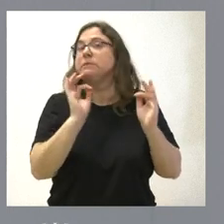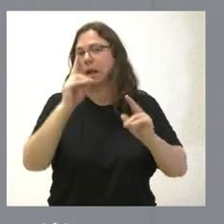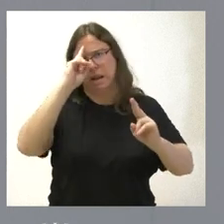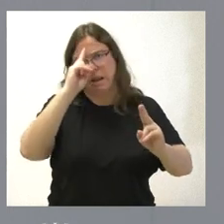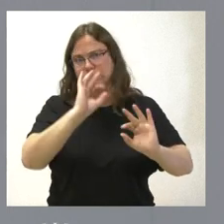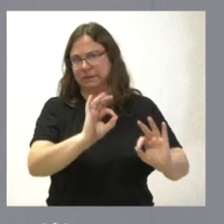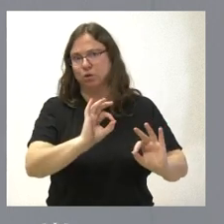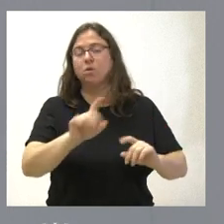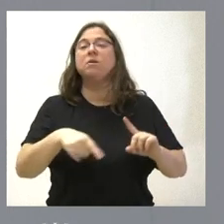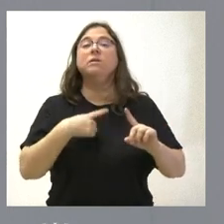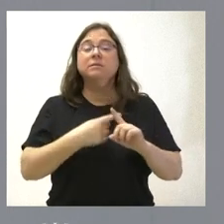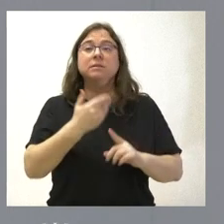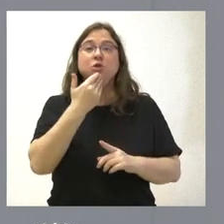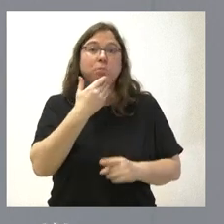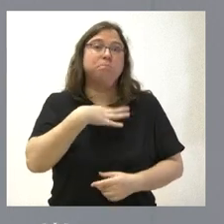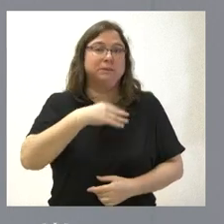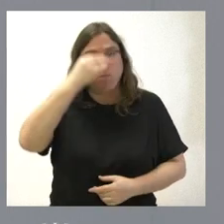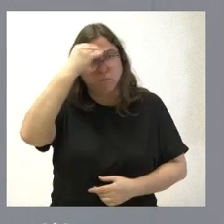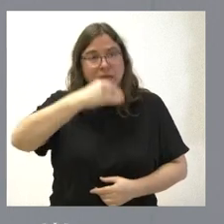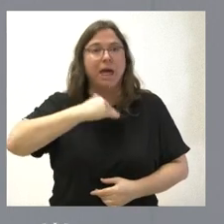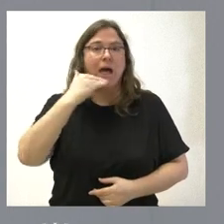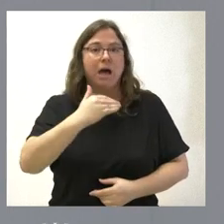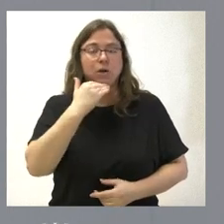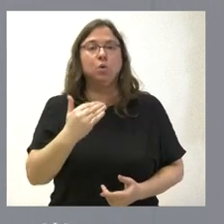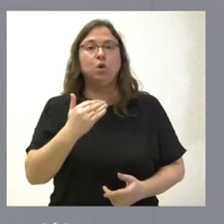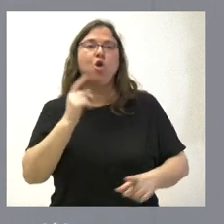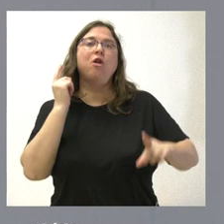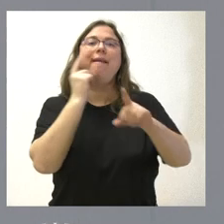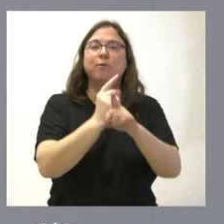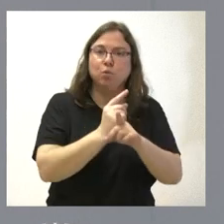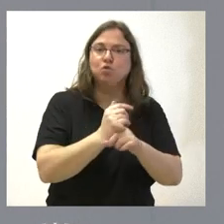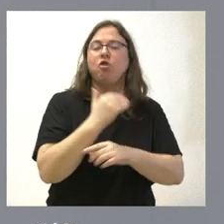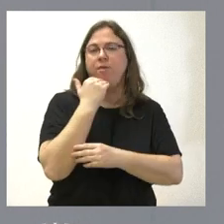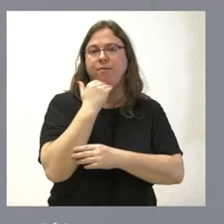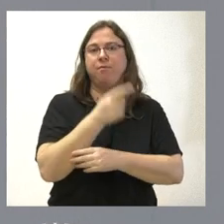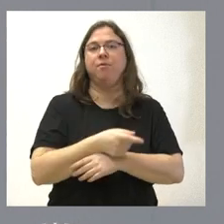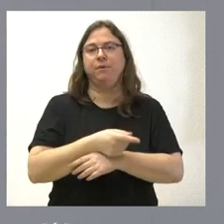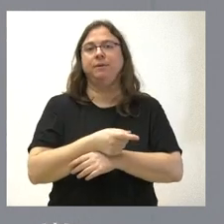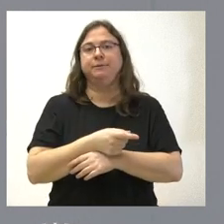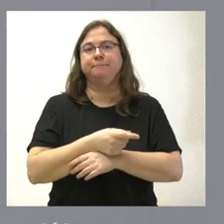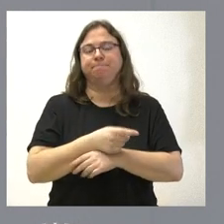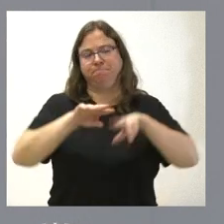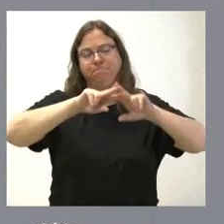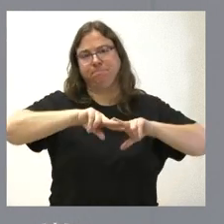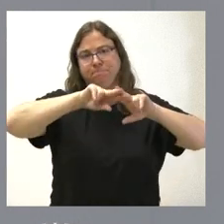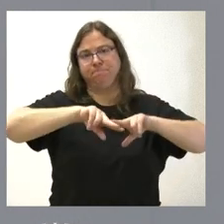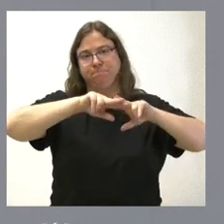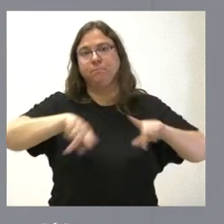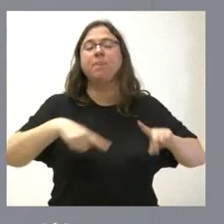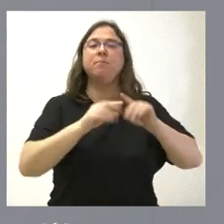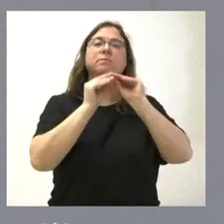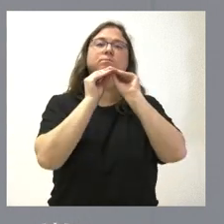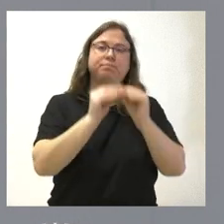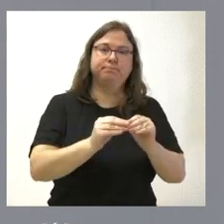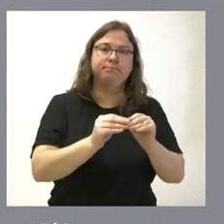y en la medida en que quepa que creo que cabe algún tipo de recurso pues pues lo estudiaremos y lo ejerceremos